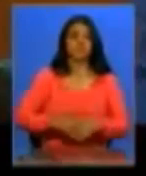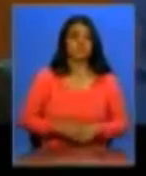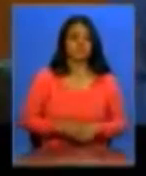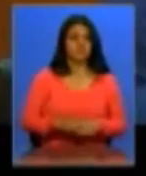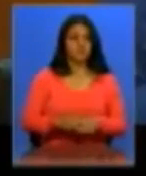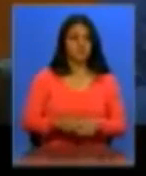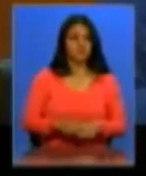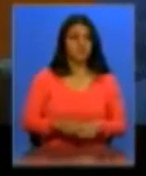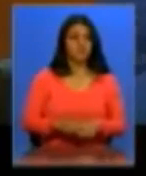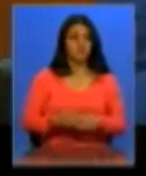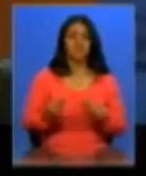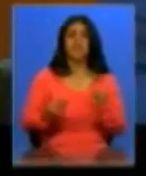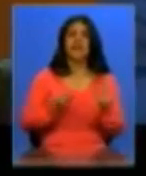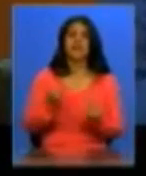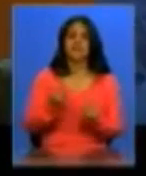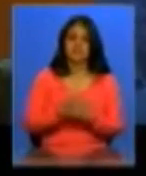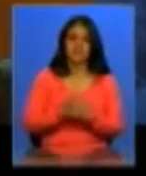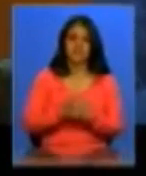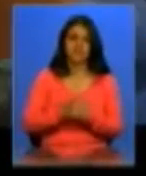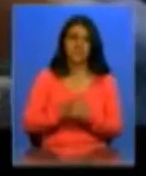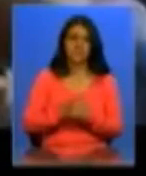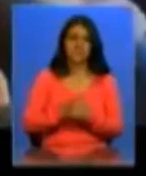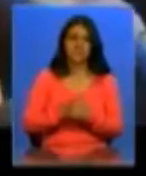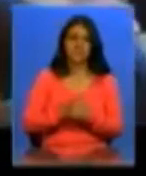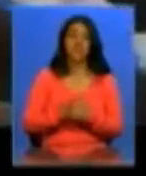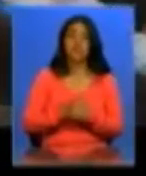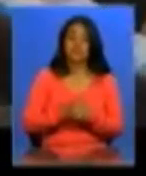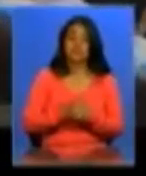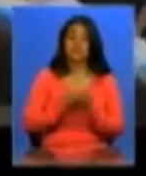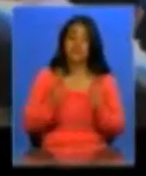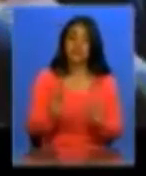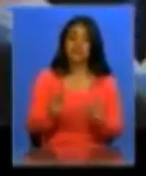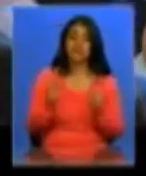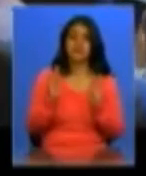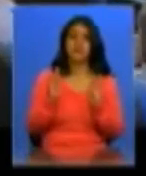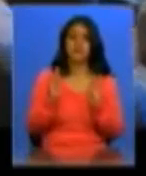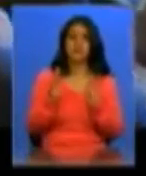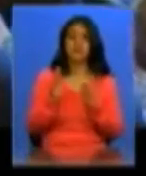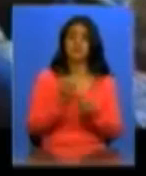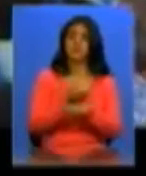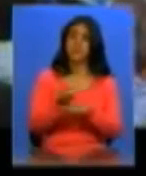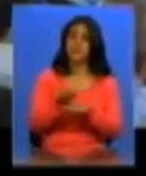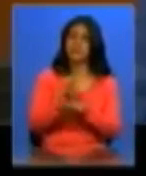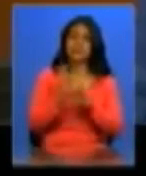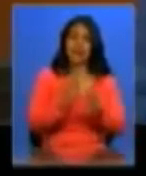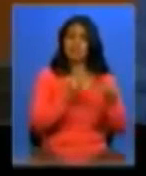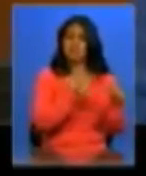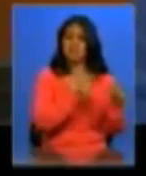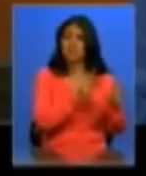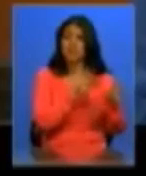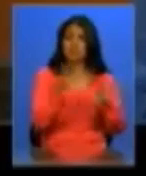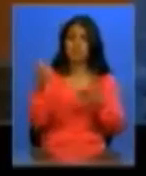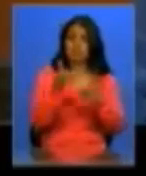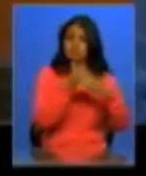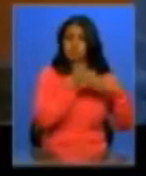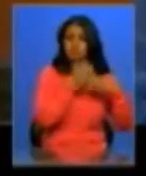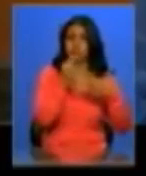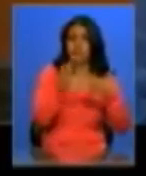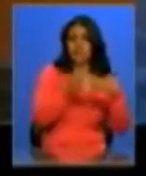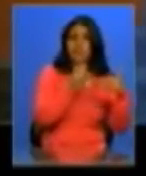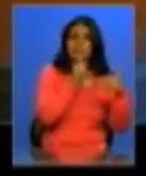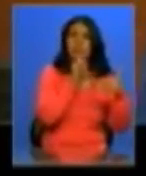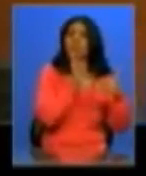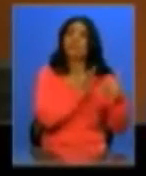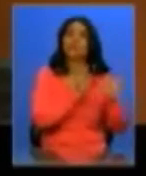haciendo precisamente lo contrario de lo que recomienda la ortodoxia neoliberal. Queridos jóvenes, muchas veces